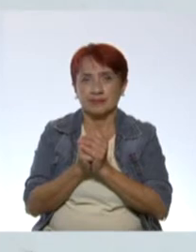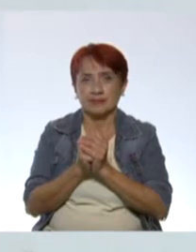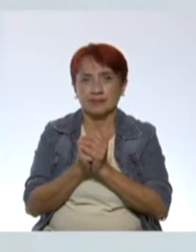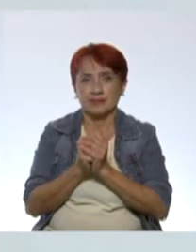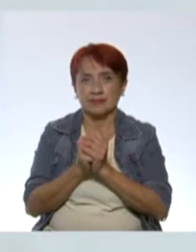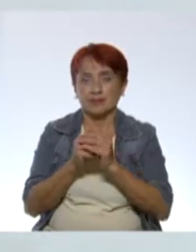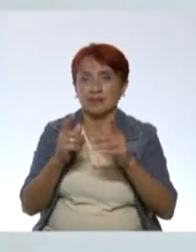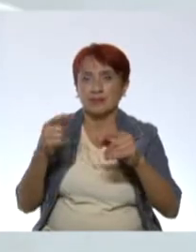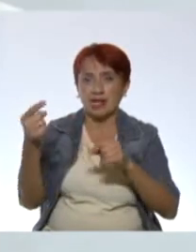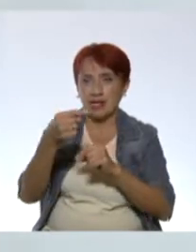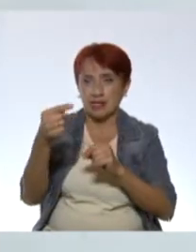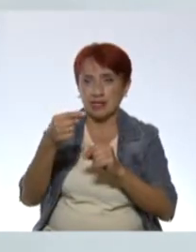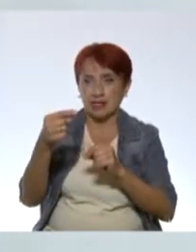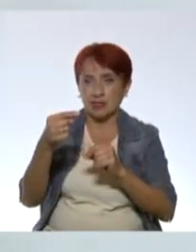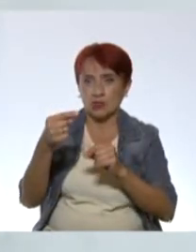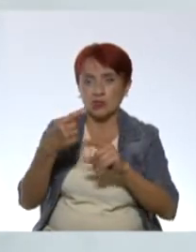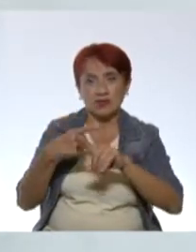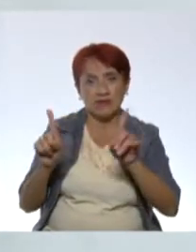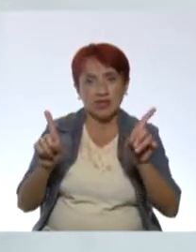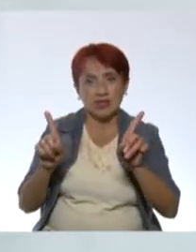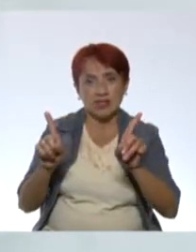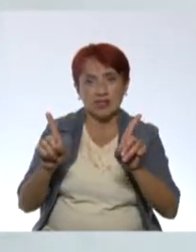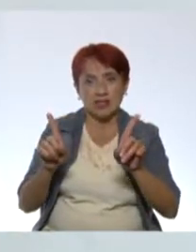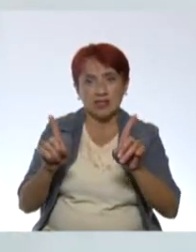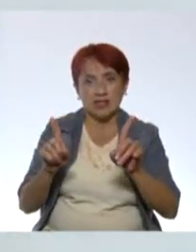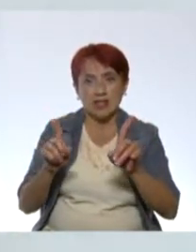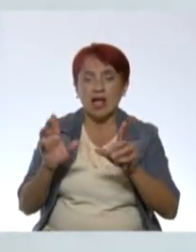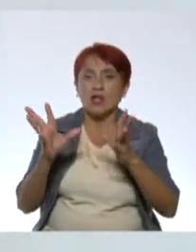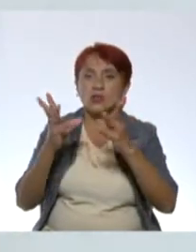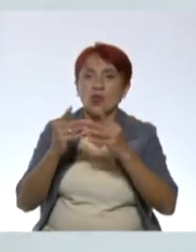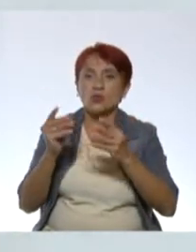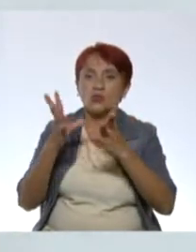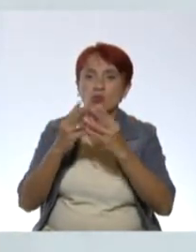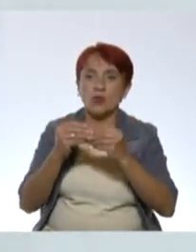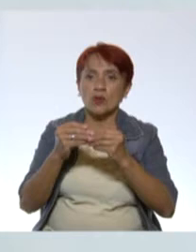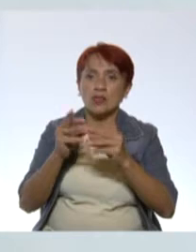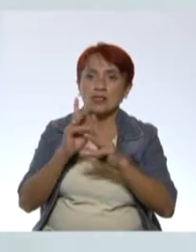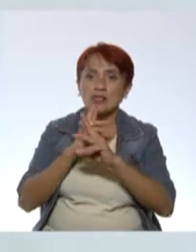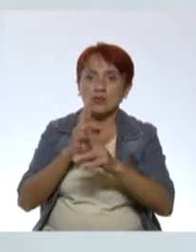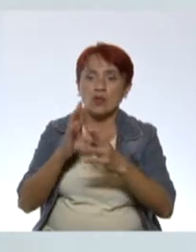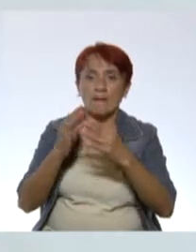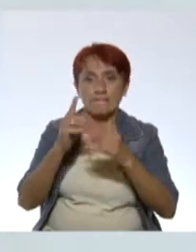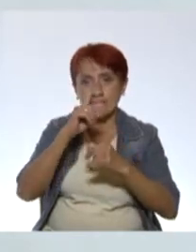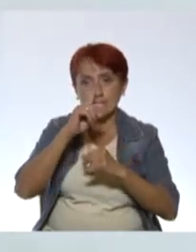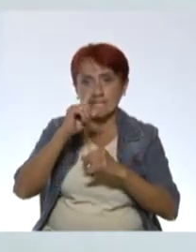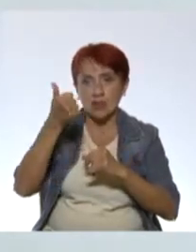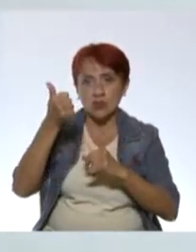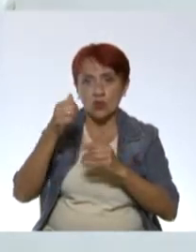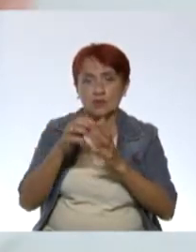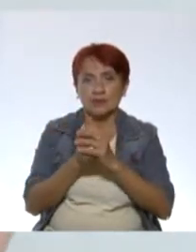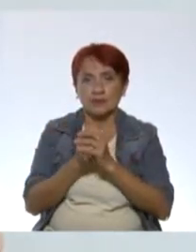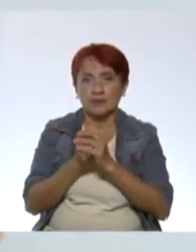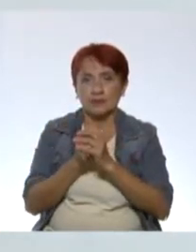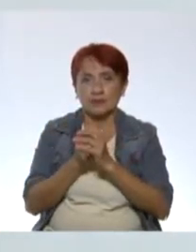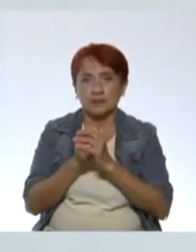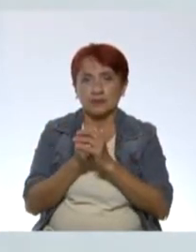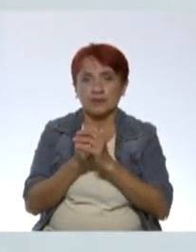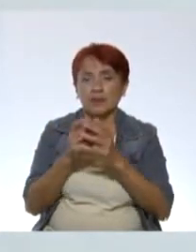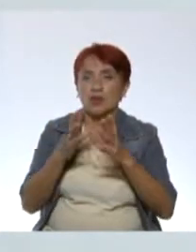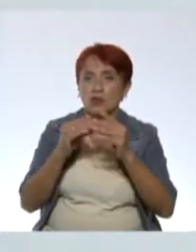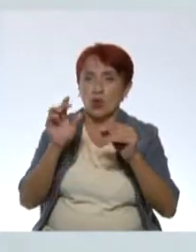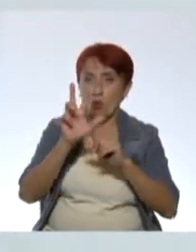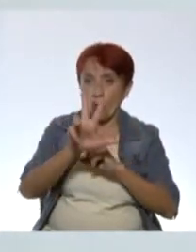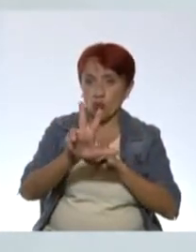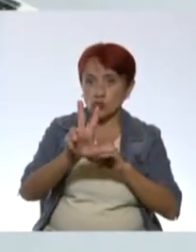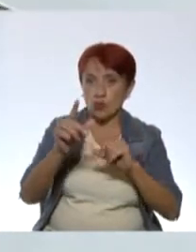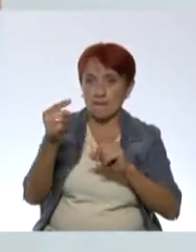constantes. Entonces restamos, signos diferentes se restan, se coloca el signo en mayor, el resultado es negativo porque 8 es mayor que 5,